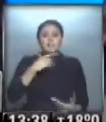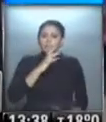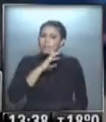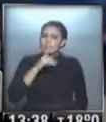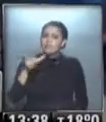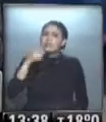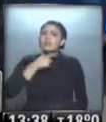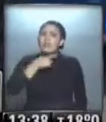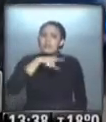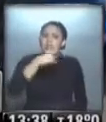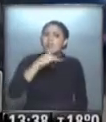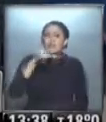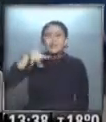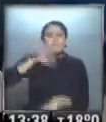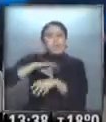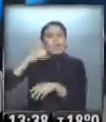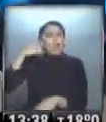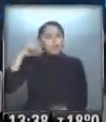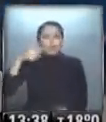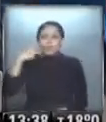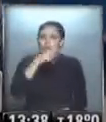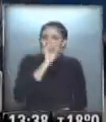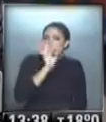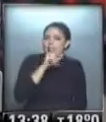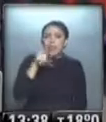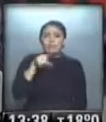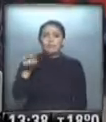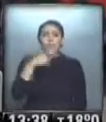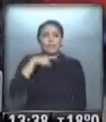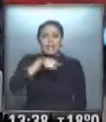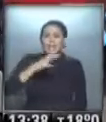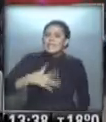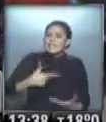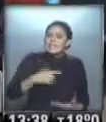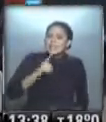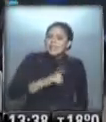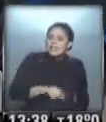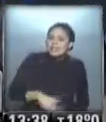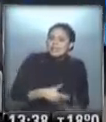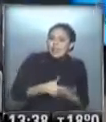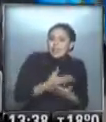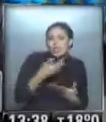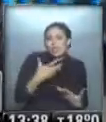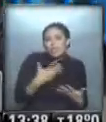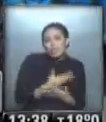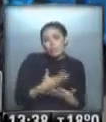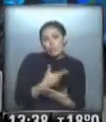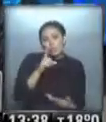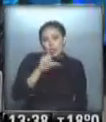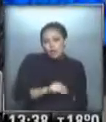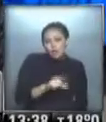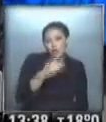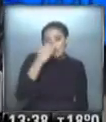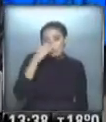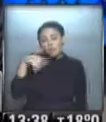eso es lo que ella está denunciando que los médicos dicen nuevos para que sientan lo que estás haciendo por suerte una enfermera después se apiada y si le da